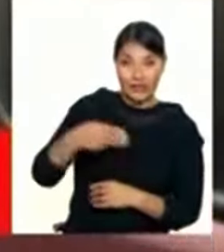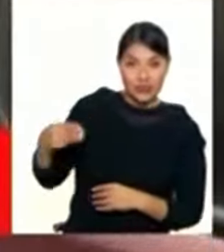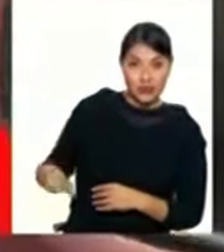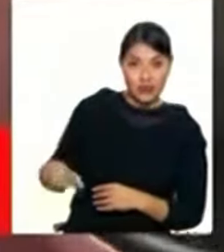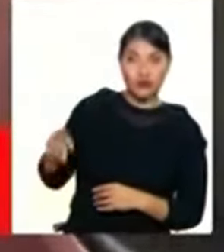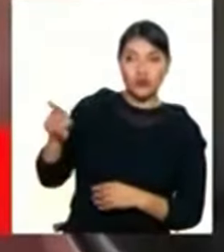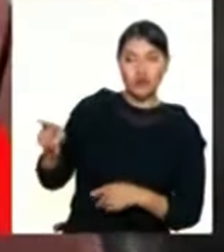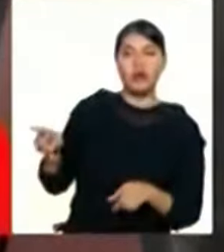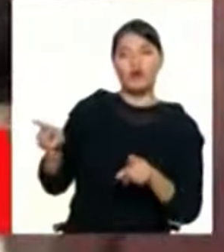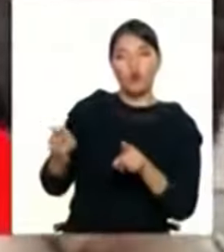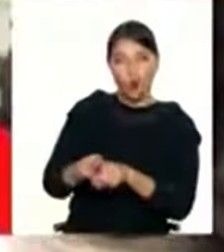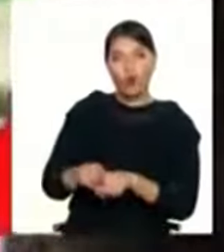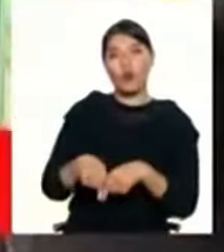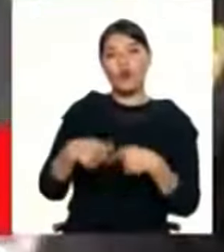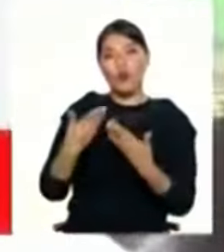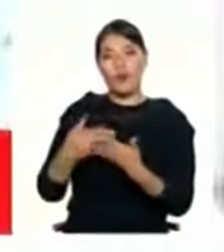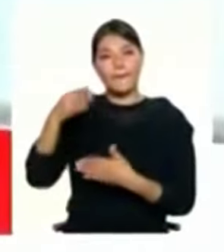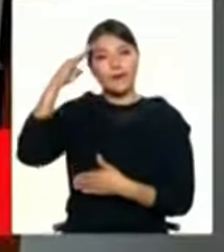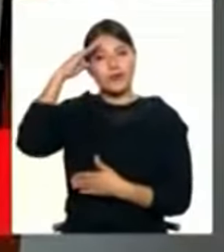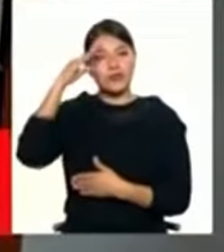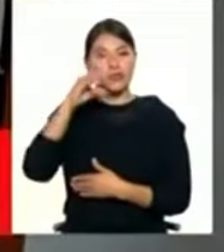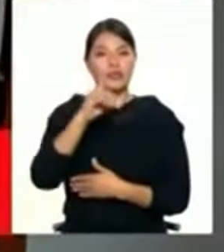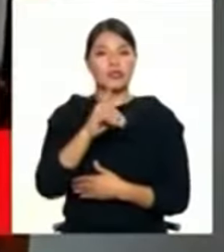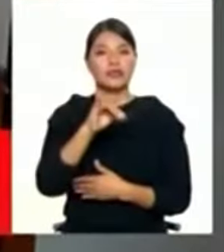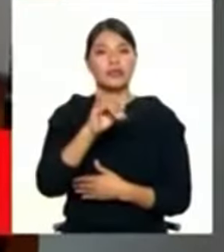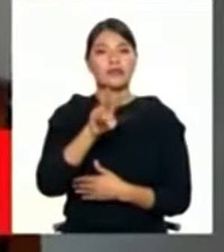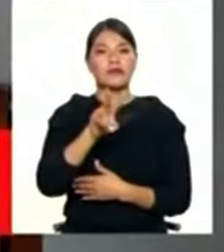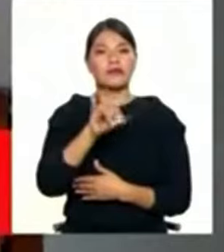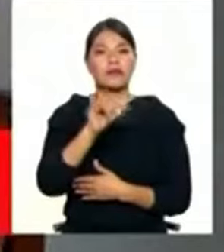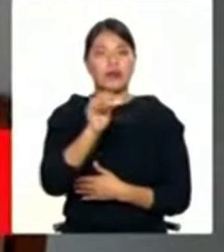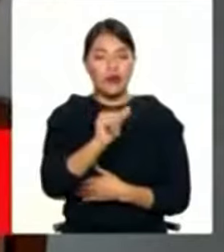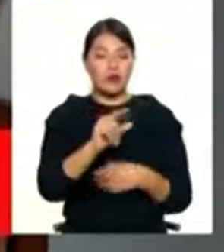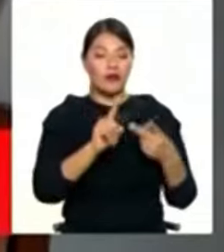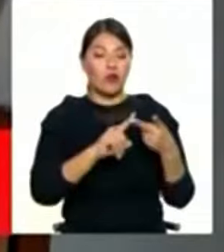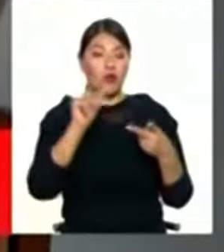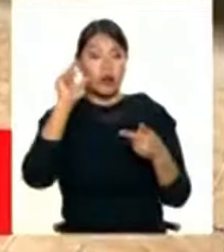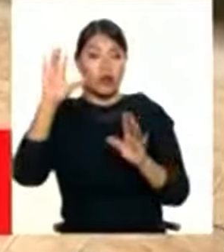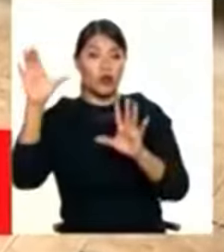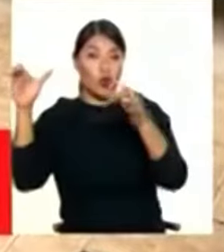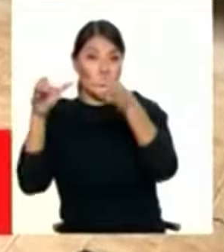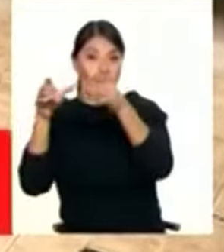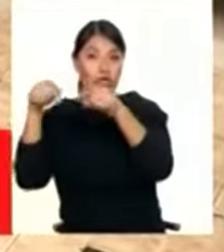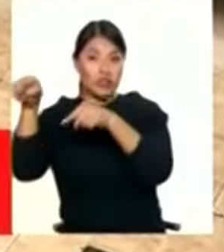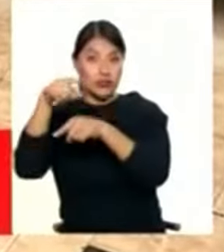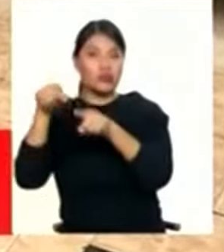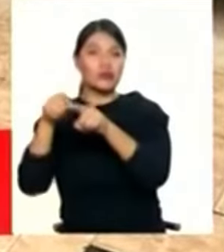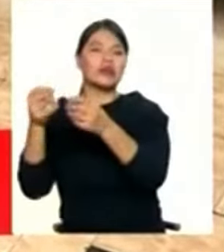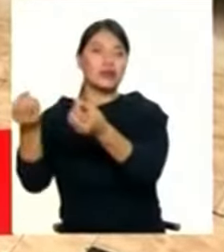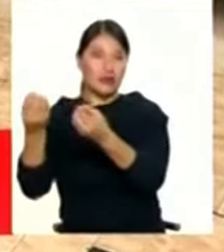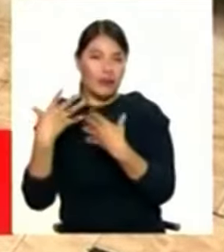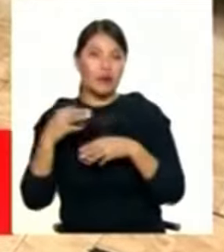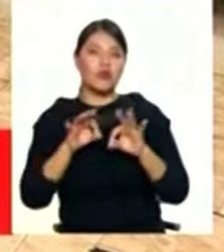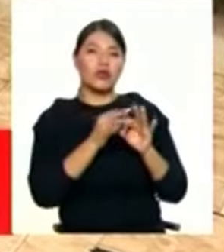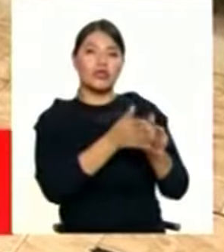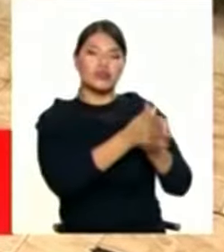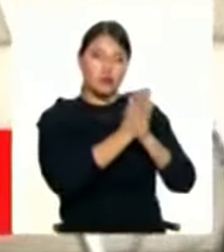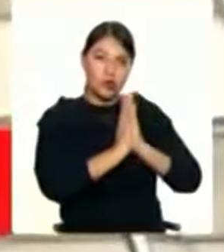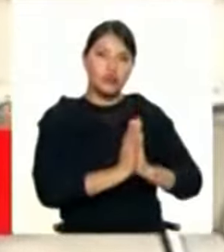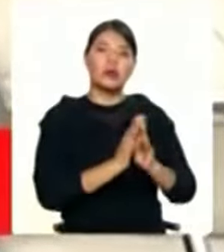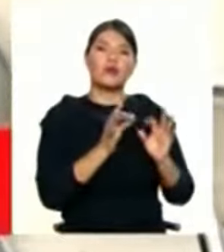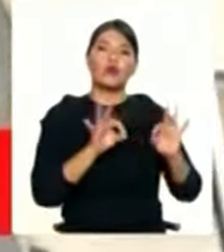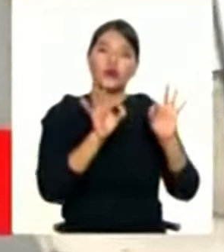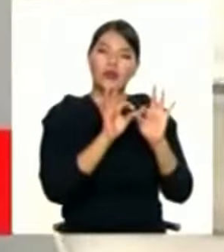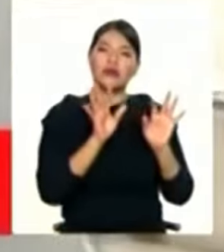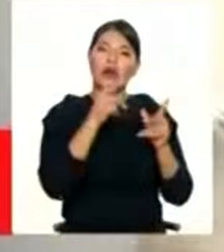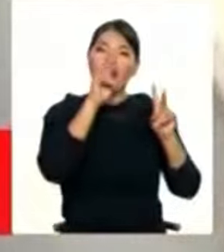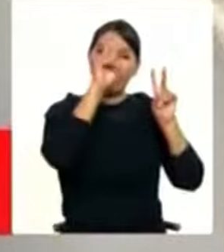Contraloría intervendrá a la DIVIAC y que la Comisión de Defensa del Congreso le ha comunicado al Ejecutivo que solicitará facultades